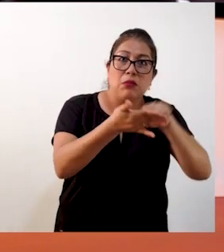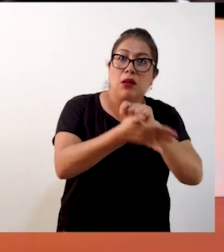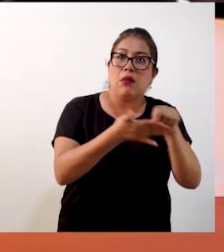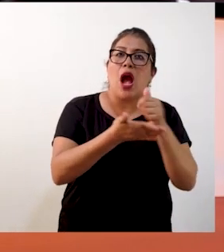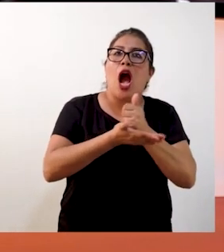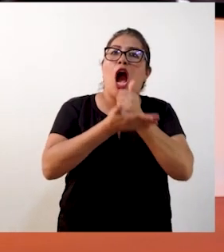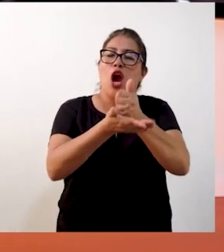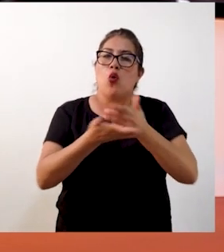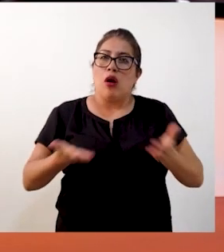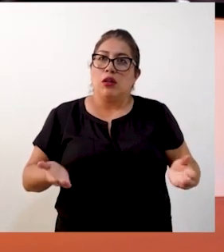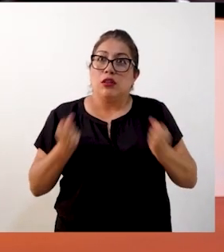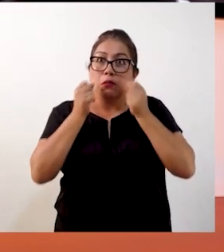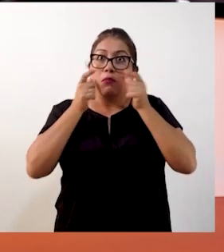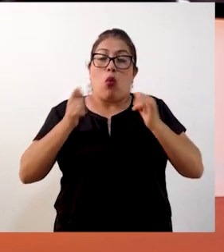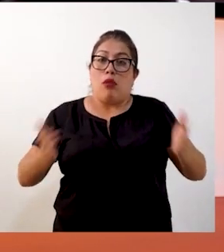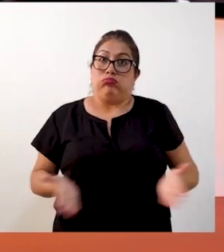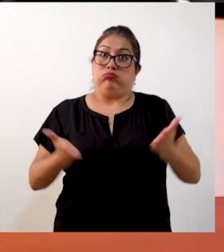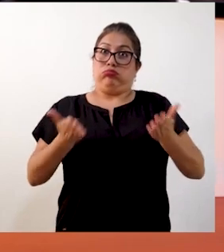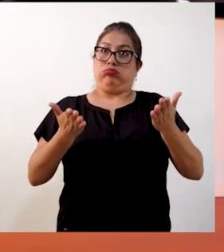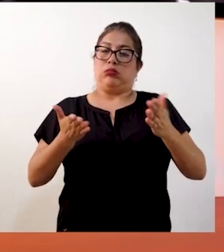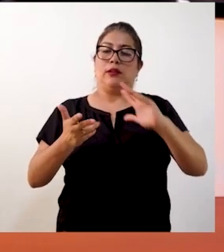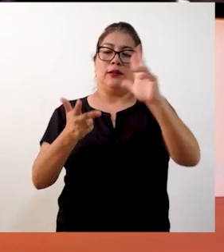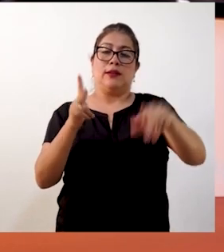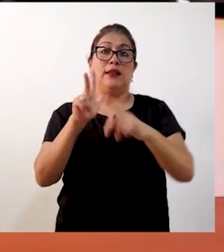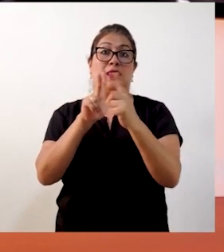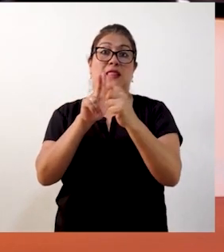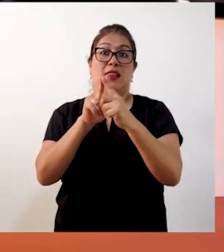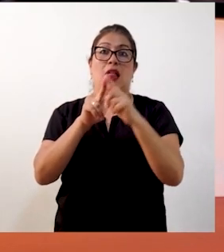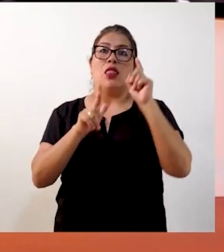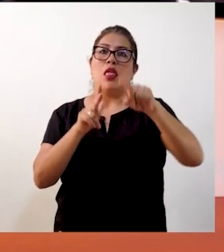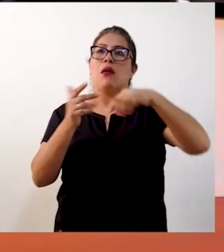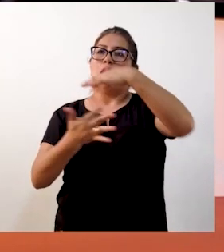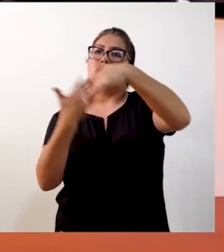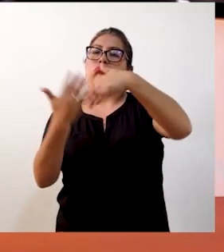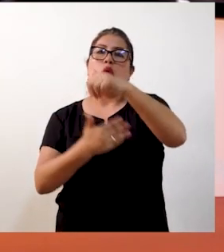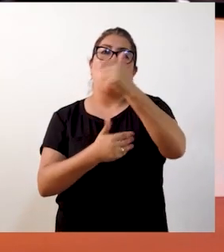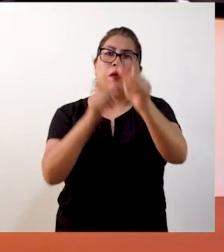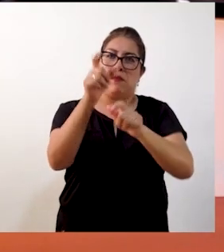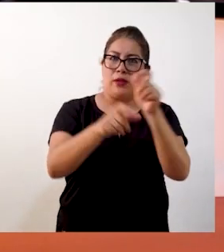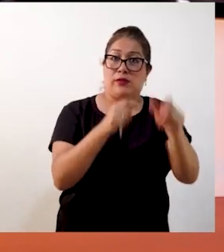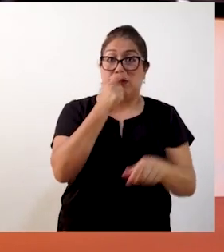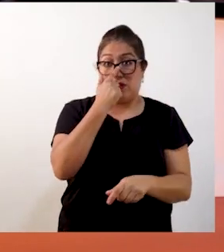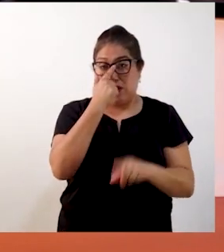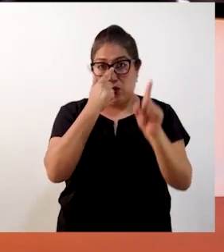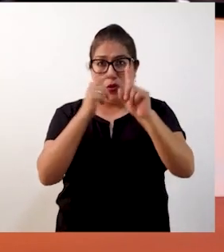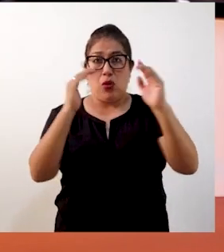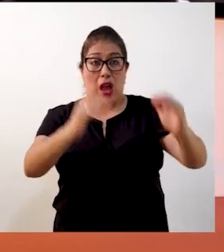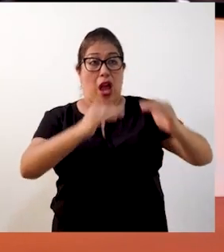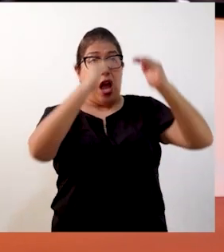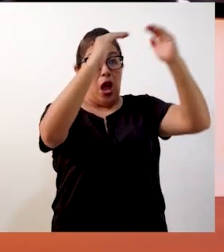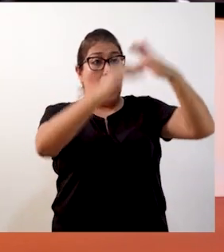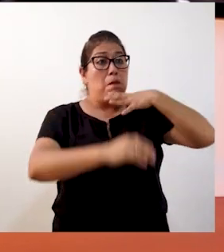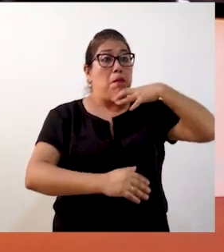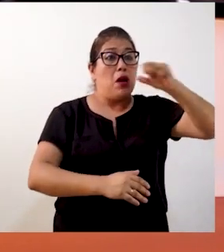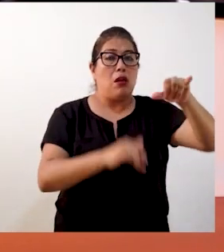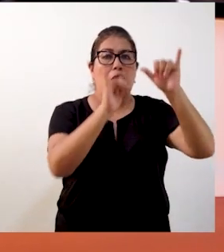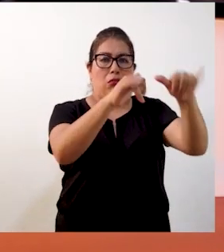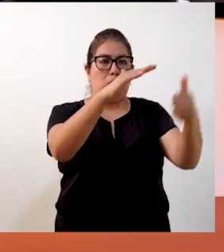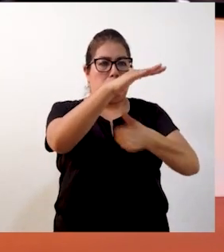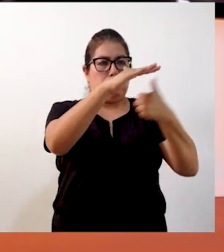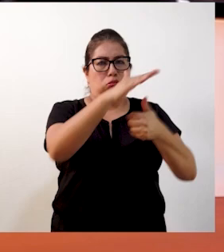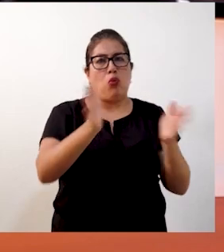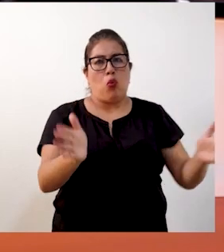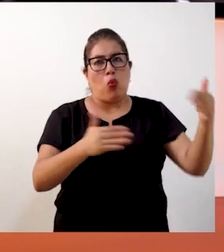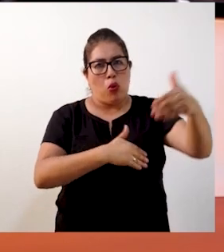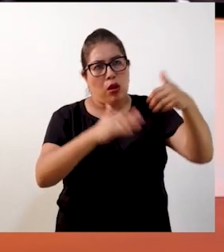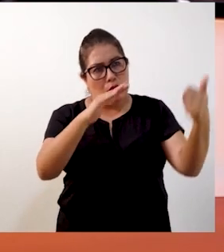esas cosas que nos mantienen activos. Y tercero, fundamental, actividad social. No tener al adulto mayor encerrado en un cuarto